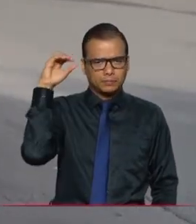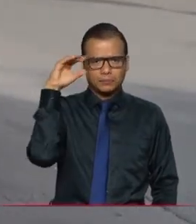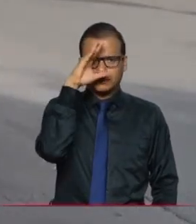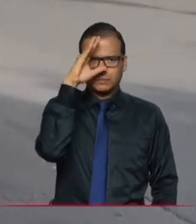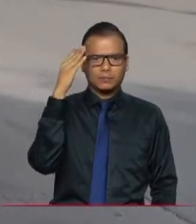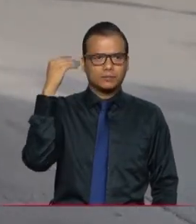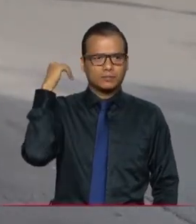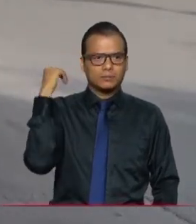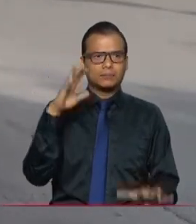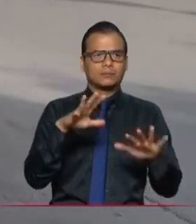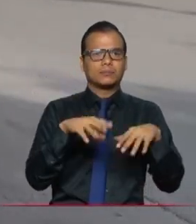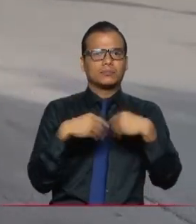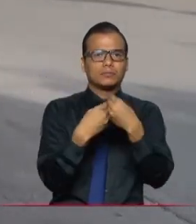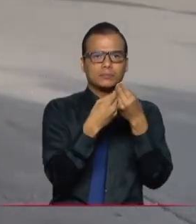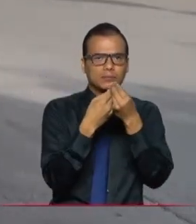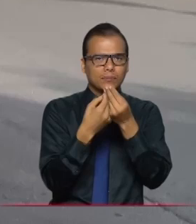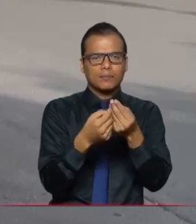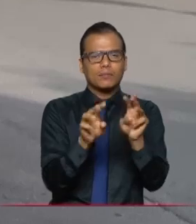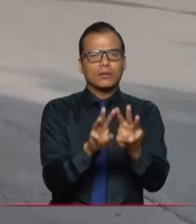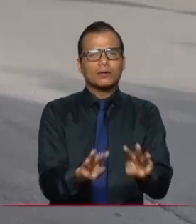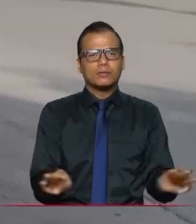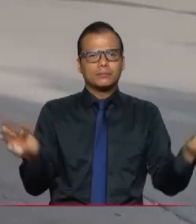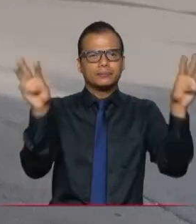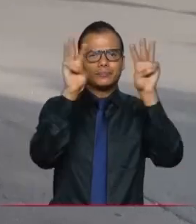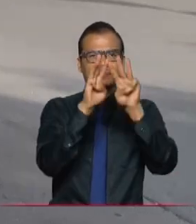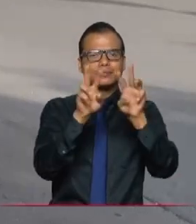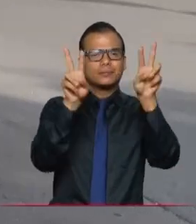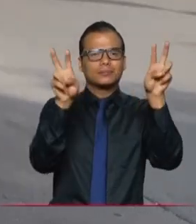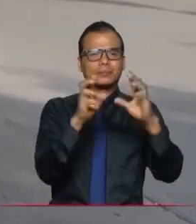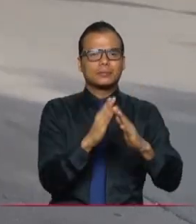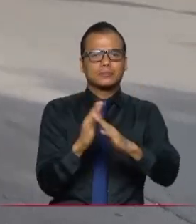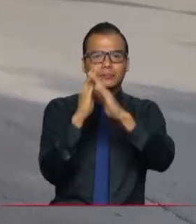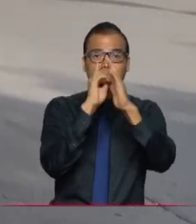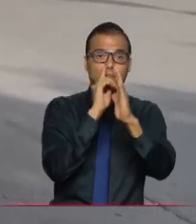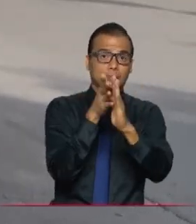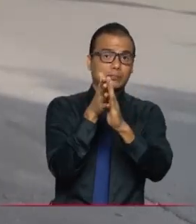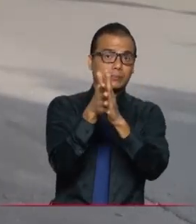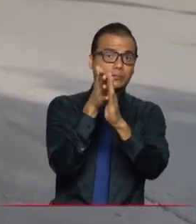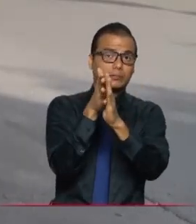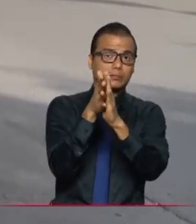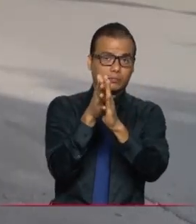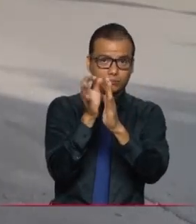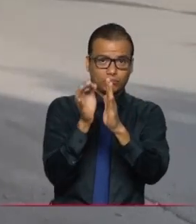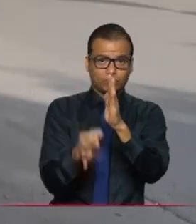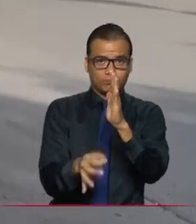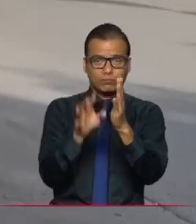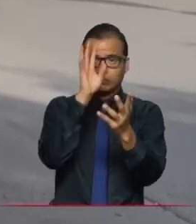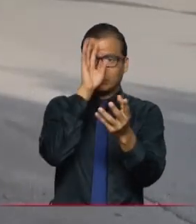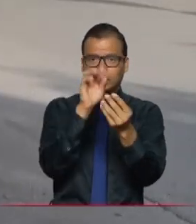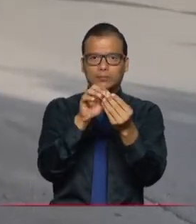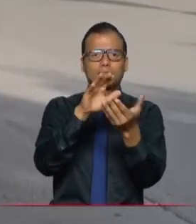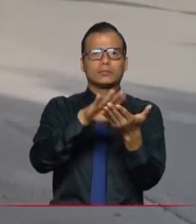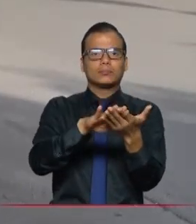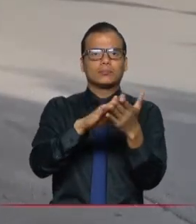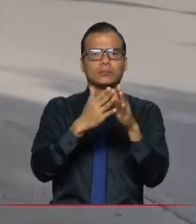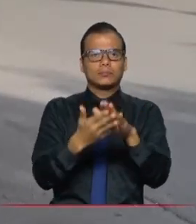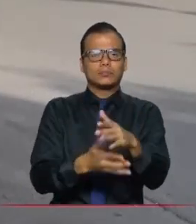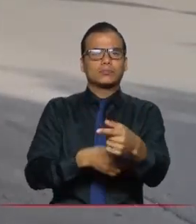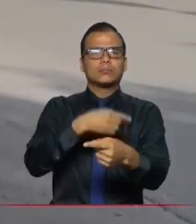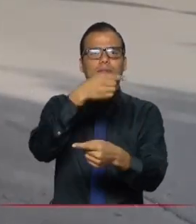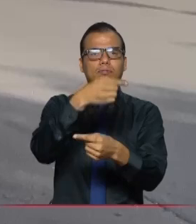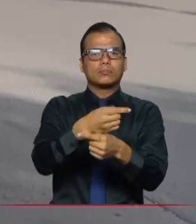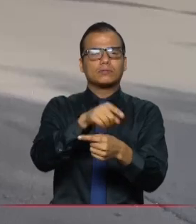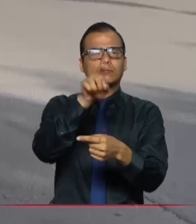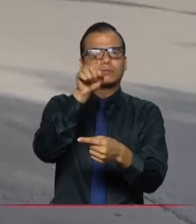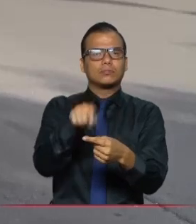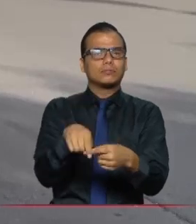Consejo de Seguridad de las Naciones Unidas, aseguró que para lograr el tan anhelado acuerdo de paz, pues es necesario sentarse en mesas